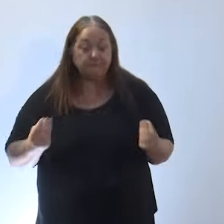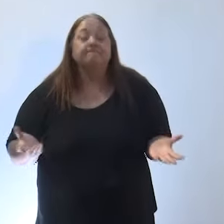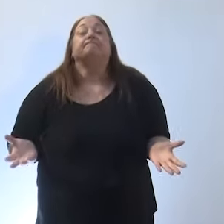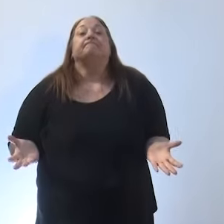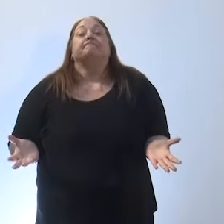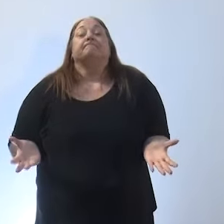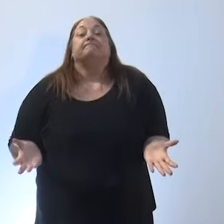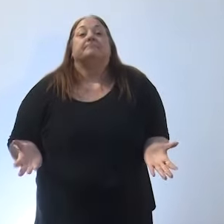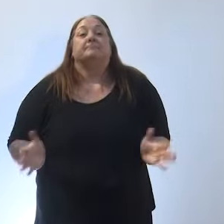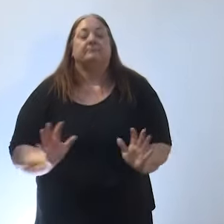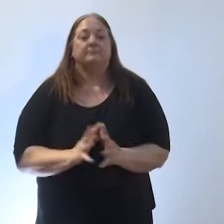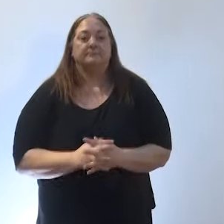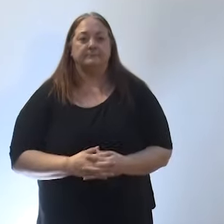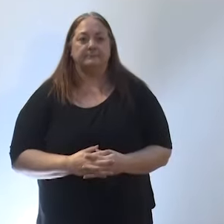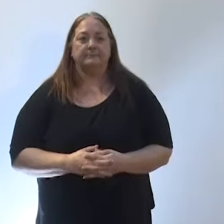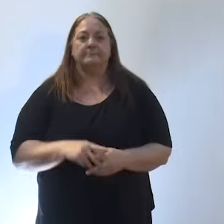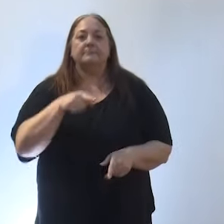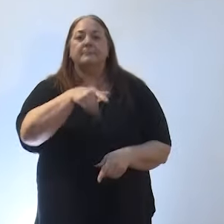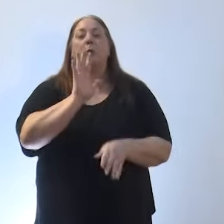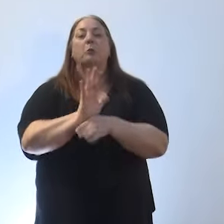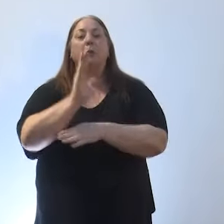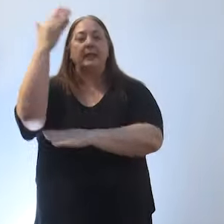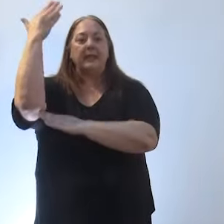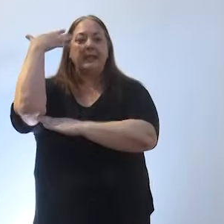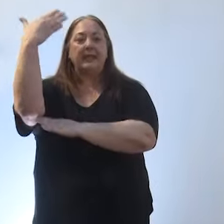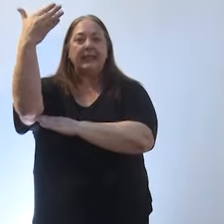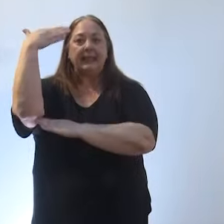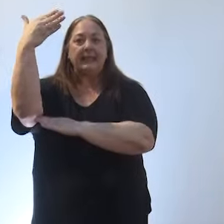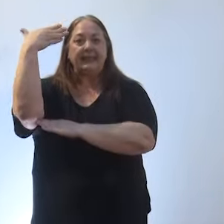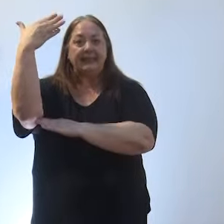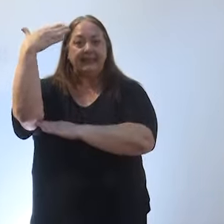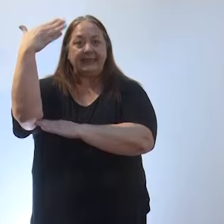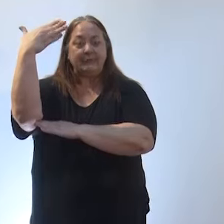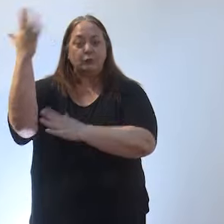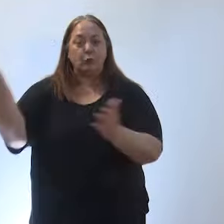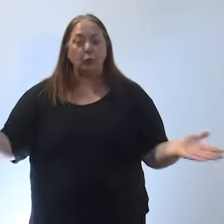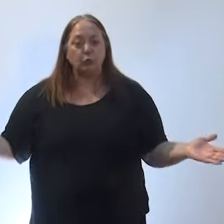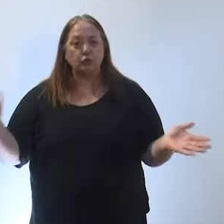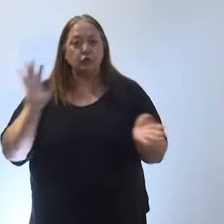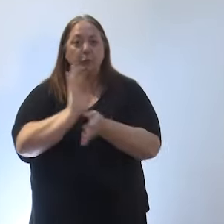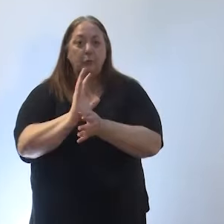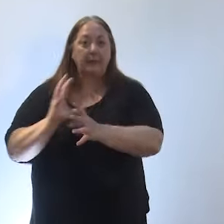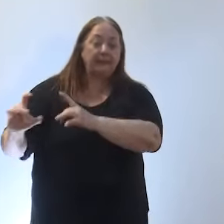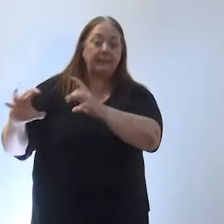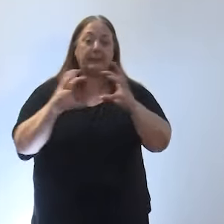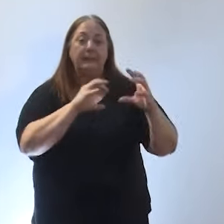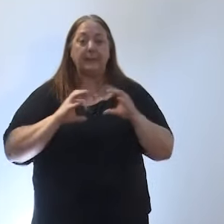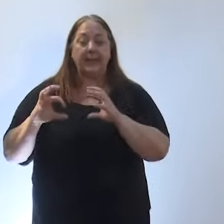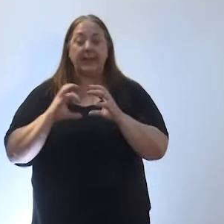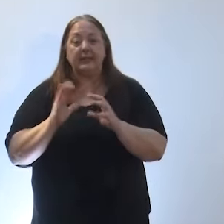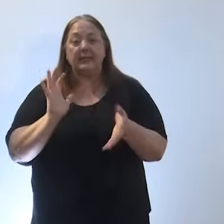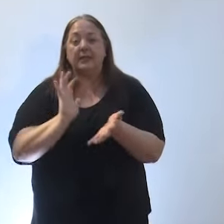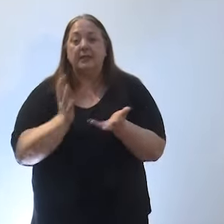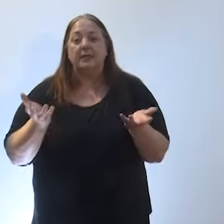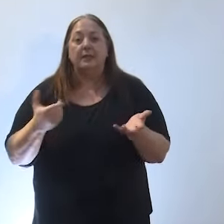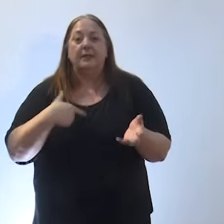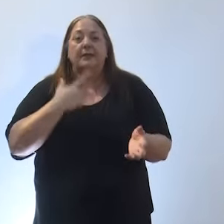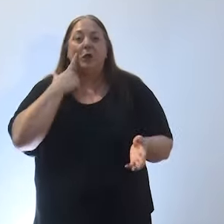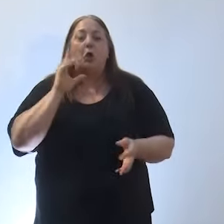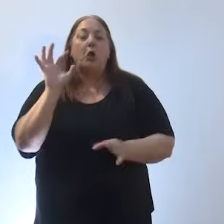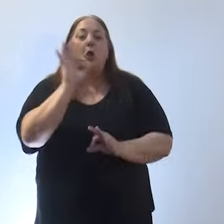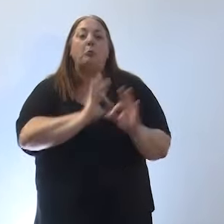instala ese discurso es un discurso que ni siquiera da da el debate en términos de modelo de sociedad